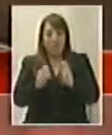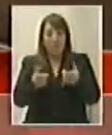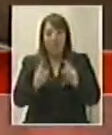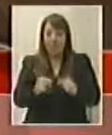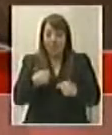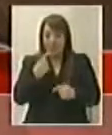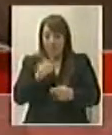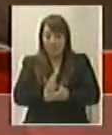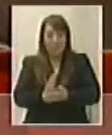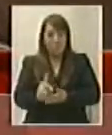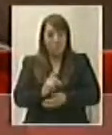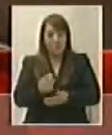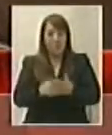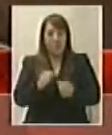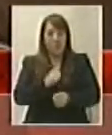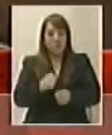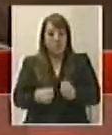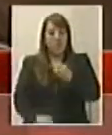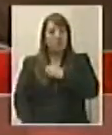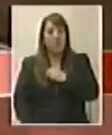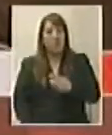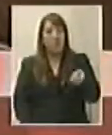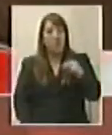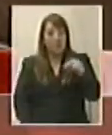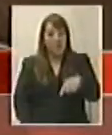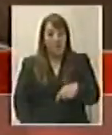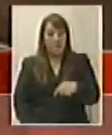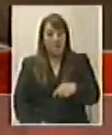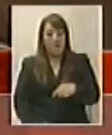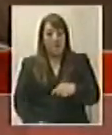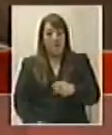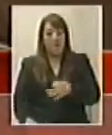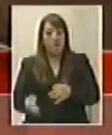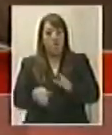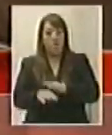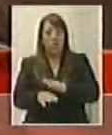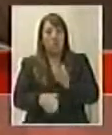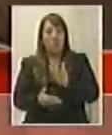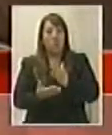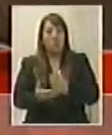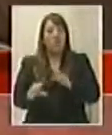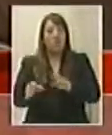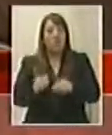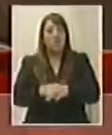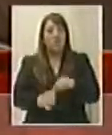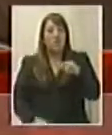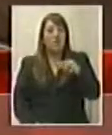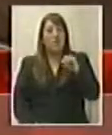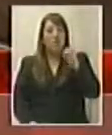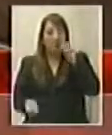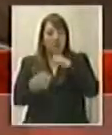cuando se negó que los señores ministros vengan aquí a explicar sobre el peritaje que se había hecho sobre Minas